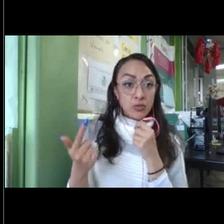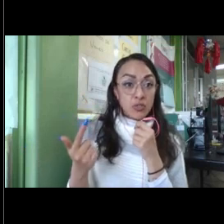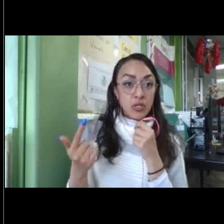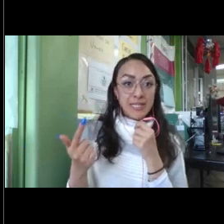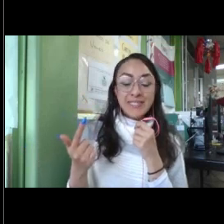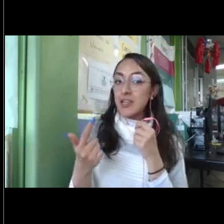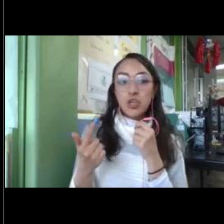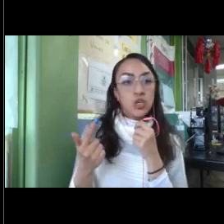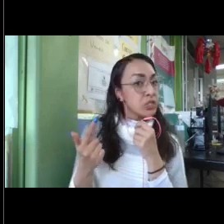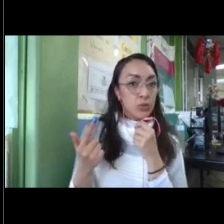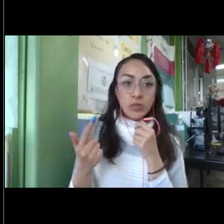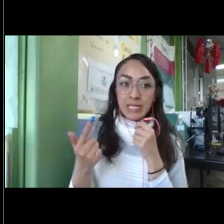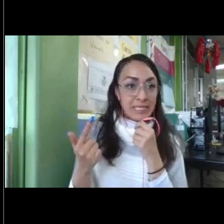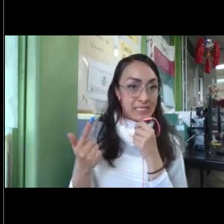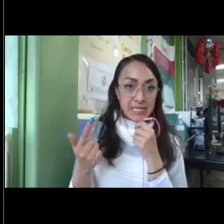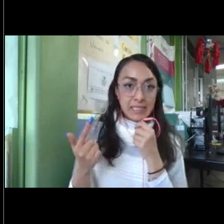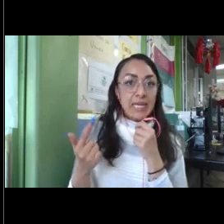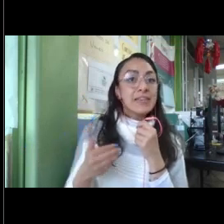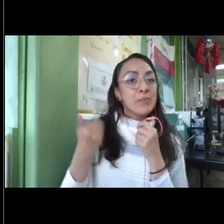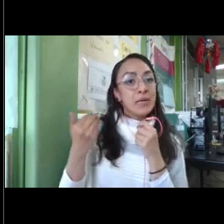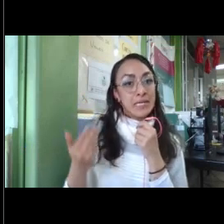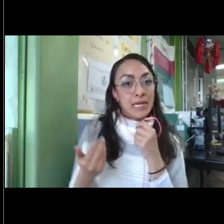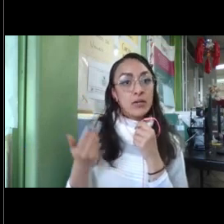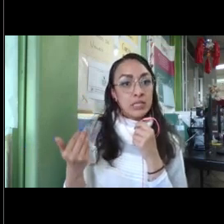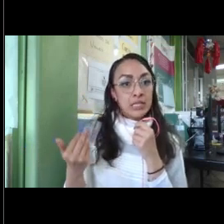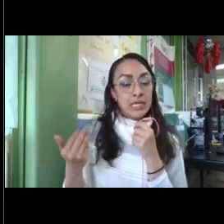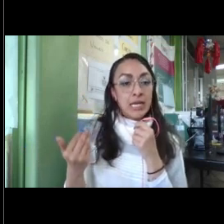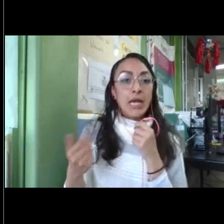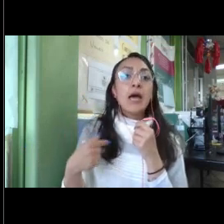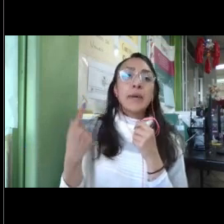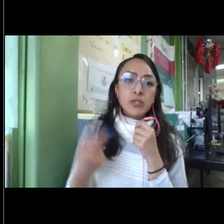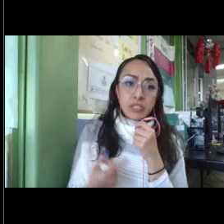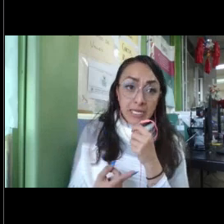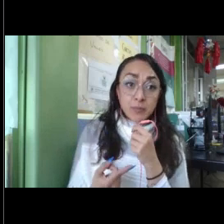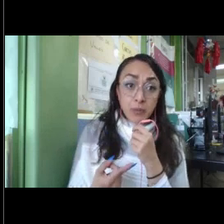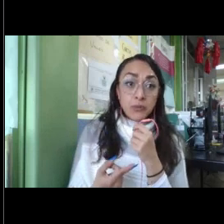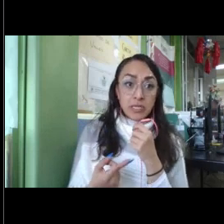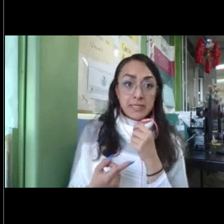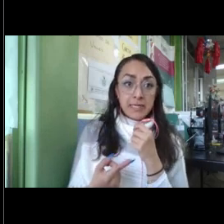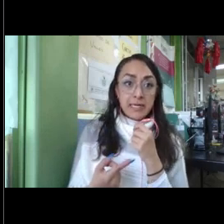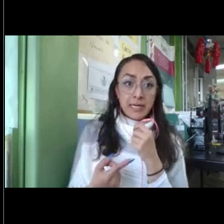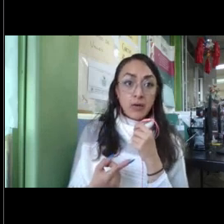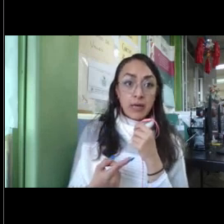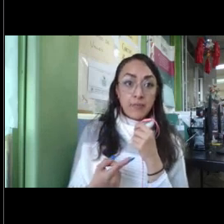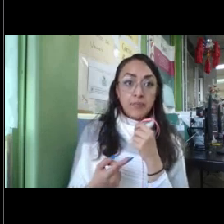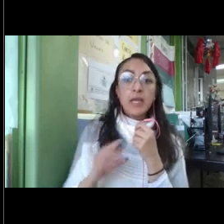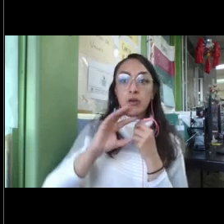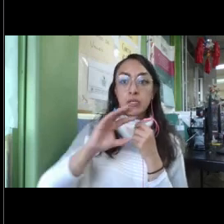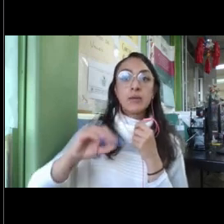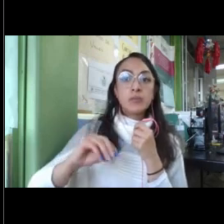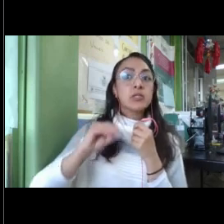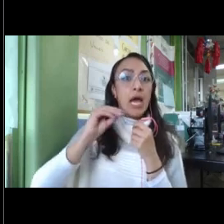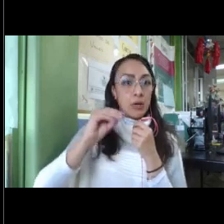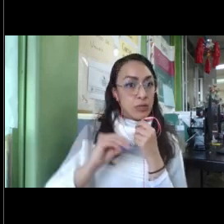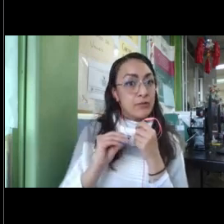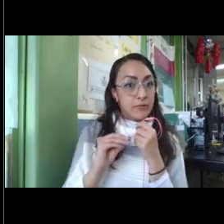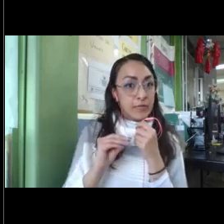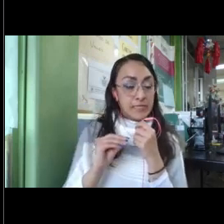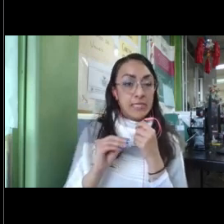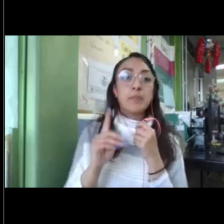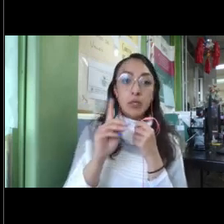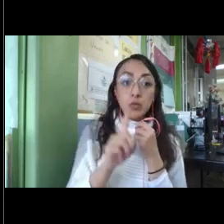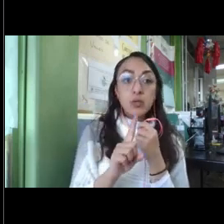las conjunciones no se utilizan de manera cotidiana, pero sí las puedo utilizar en el aula. Ahorita vemos